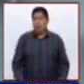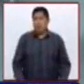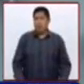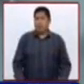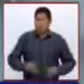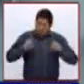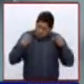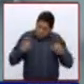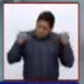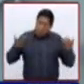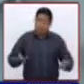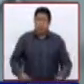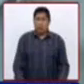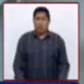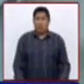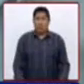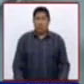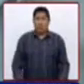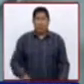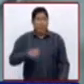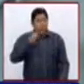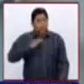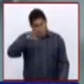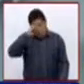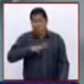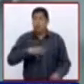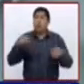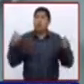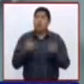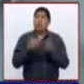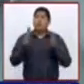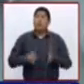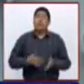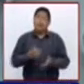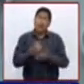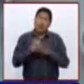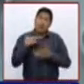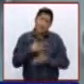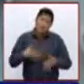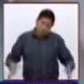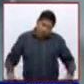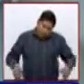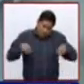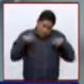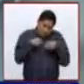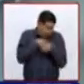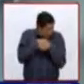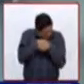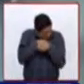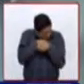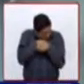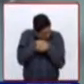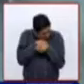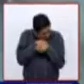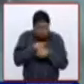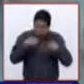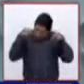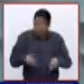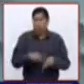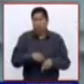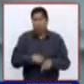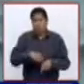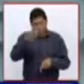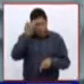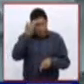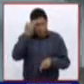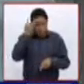señor joven. Señores vecinos, ayúdenme con una cobija porque he venido así y voy a estar aquí. Ella sabe